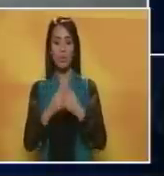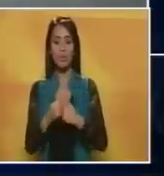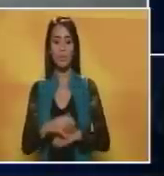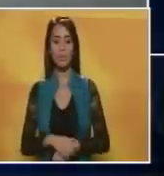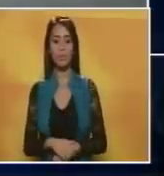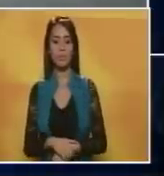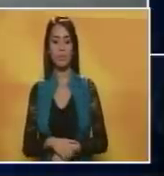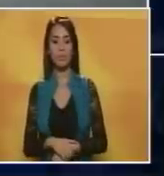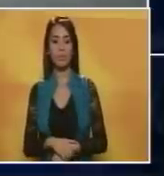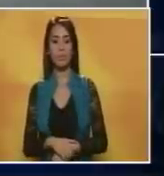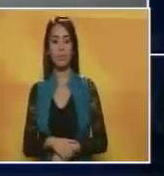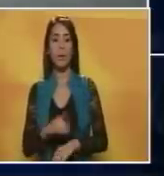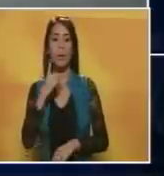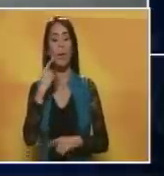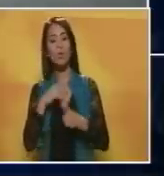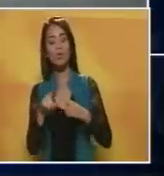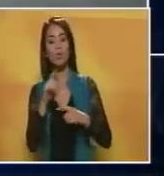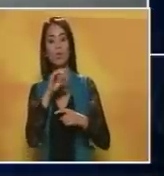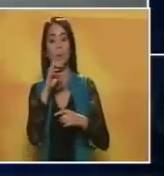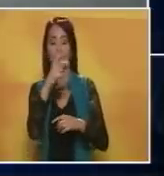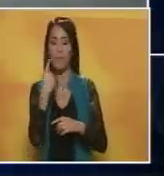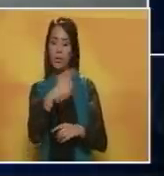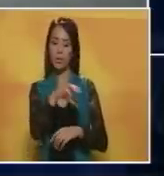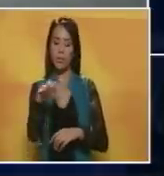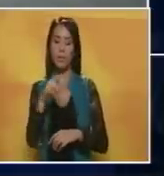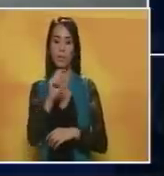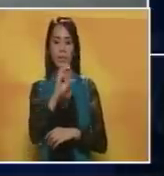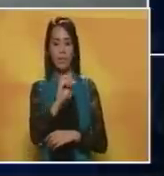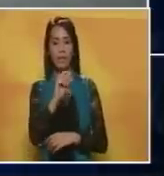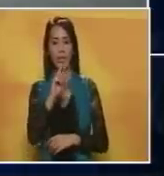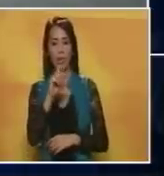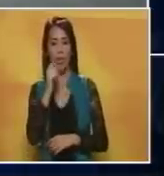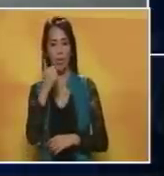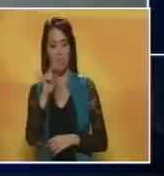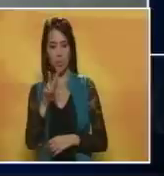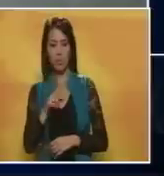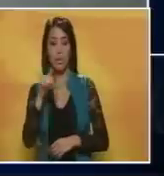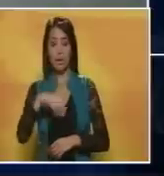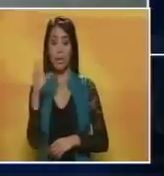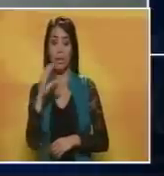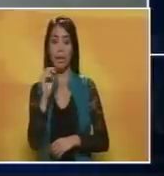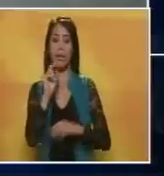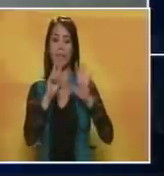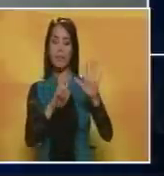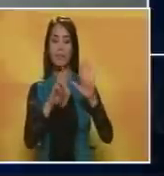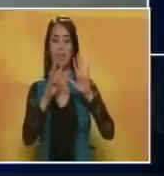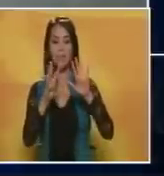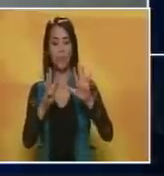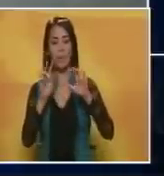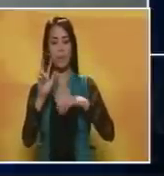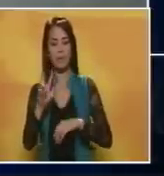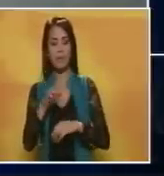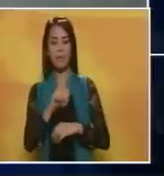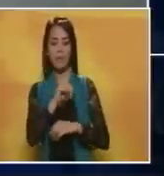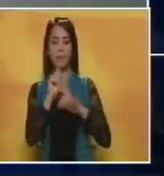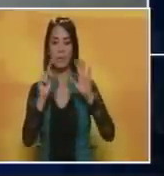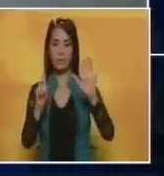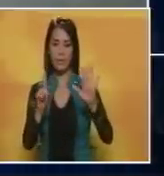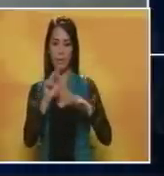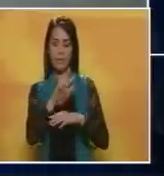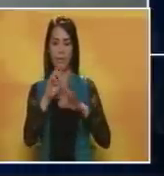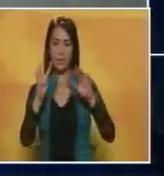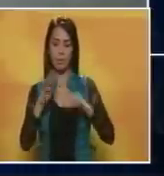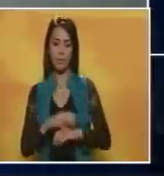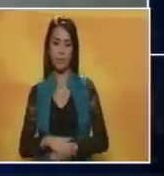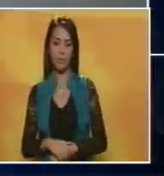si lo hacen desde el interior del país 0212 si están aquí en caracas 7 9 3 16 34 17 93